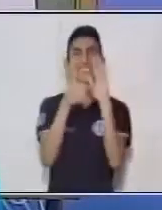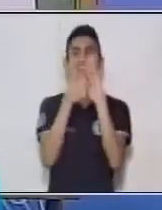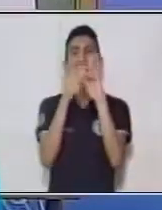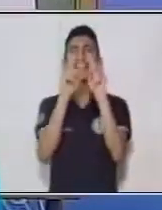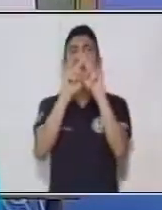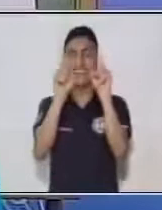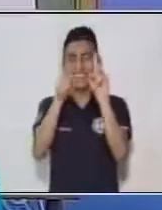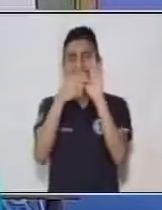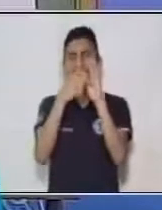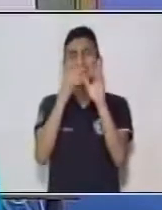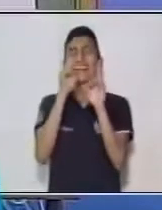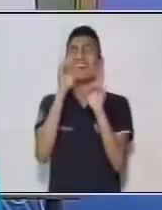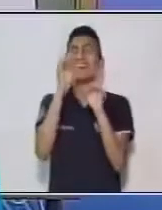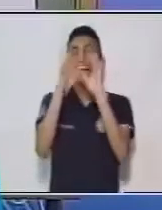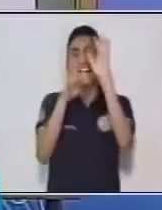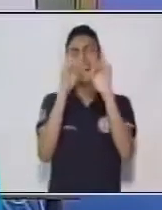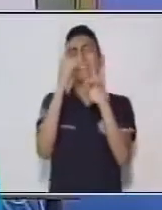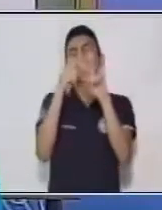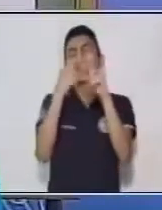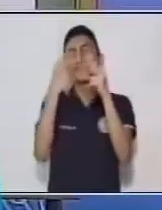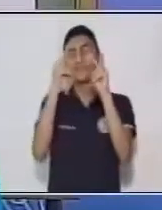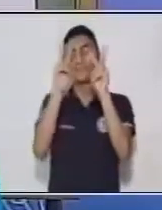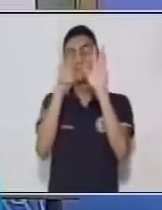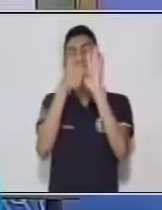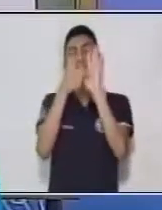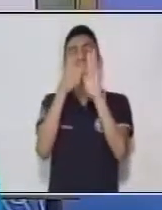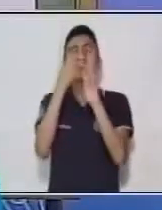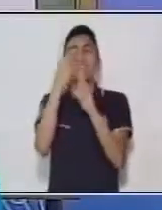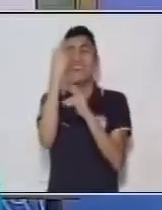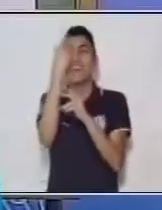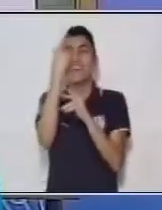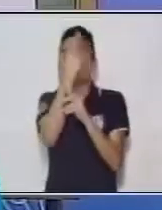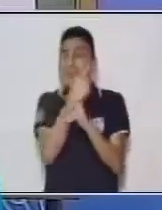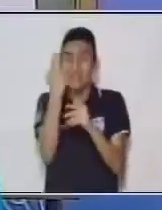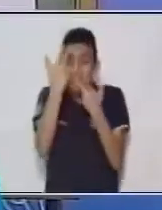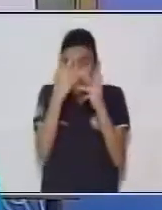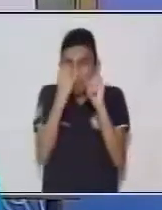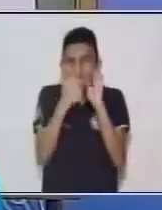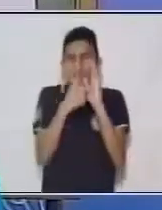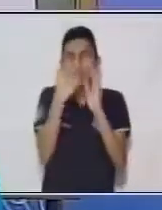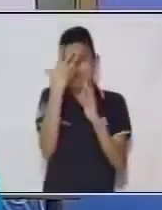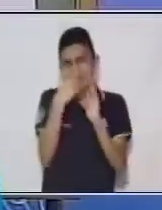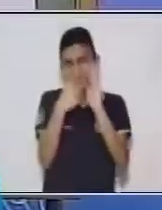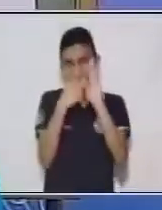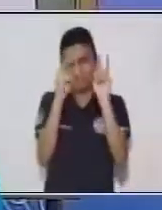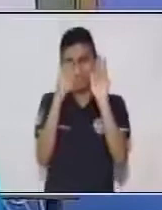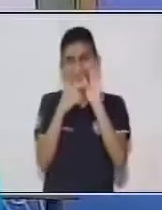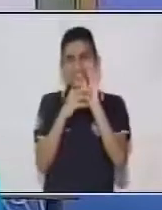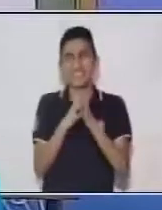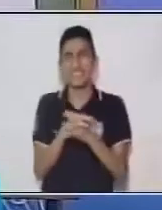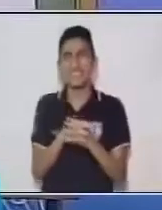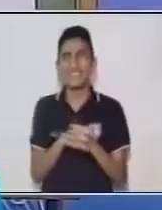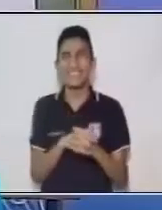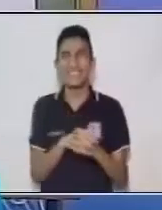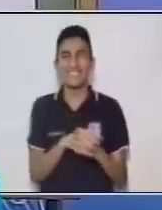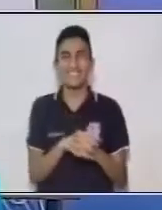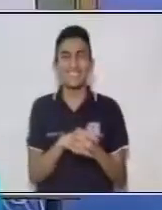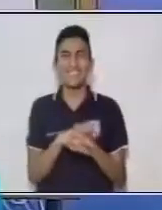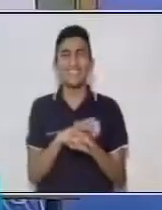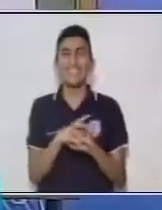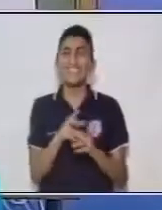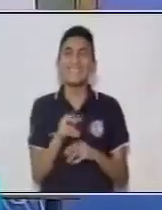por eso revelan que entre más simétrico es un rostro, pues lo vemos más bello. Bien,